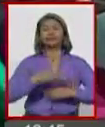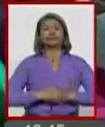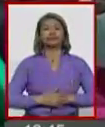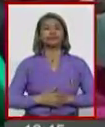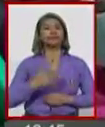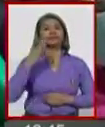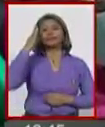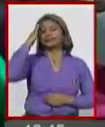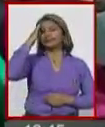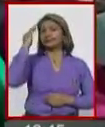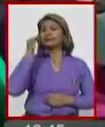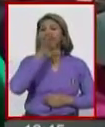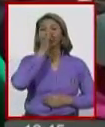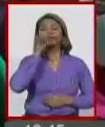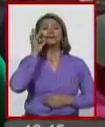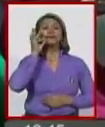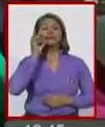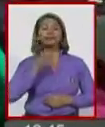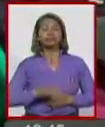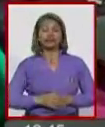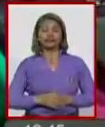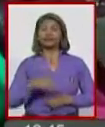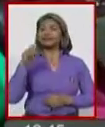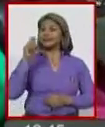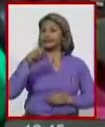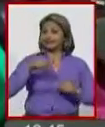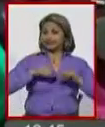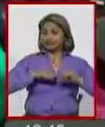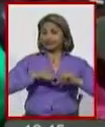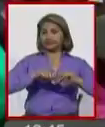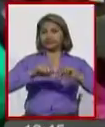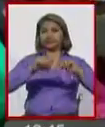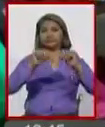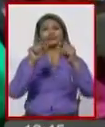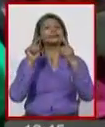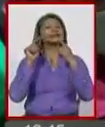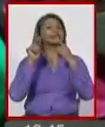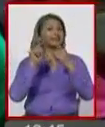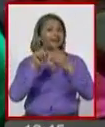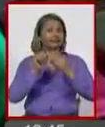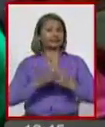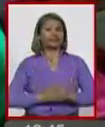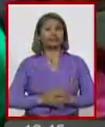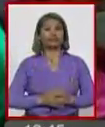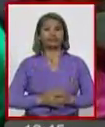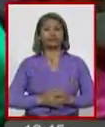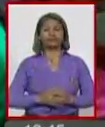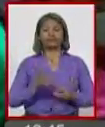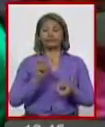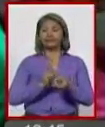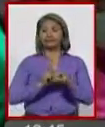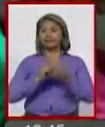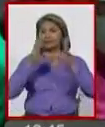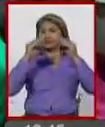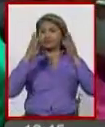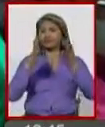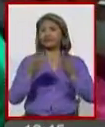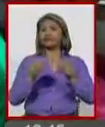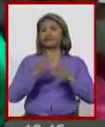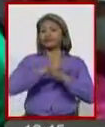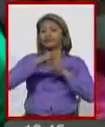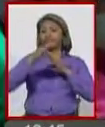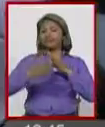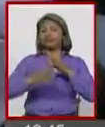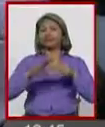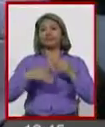medida, porque esta huelga de hambre debe seguir y va a seguir hasta que la instancia docente estudiantil de cogobierno